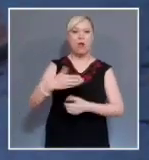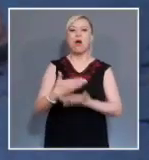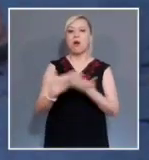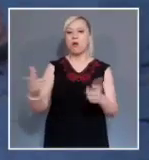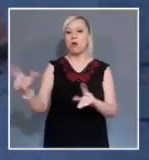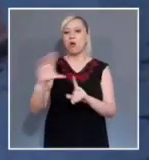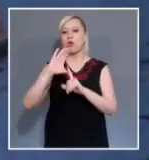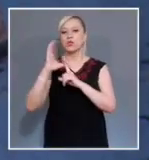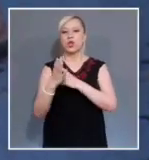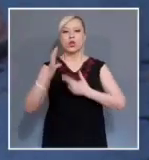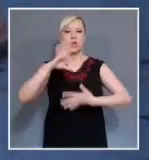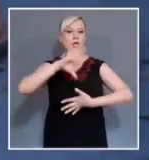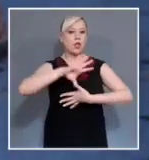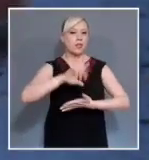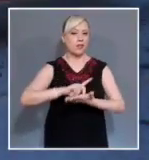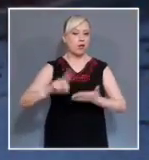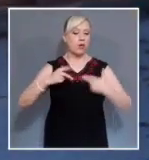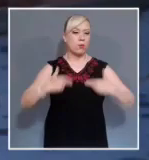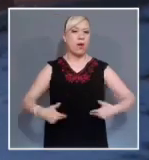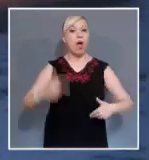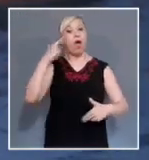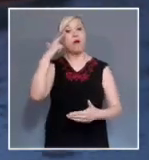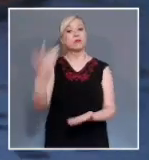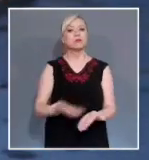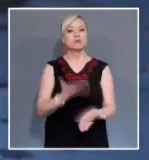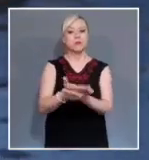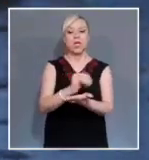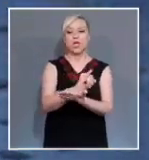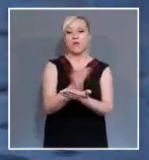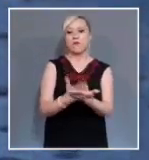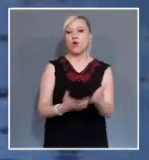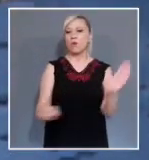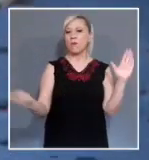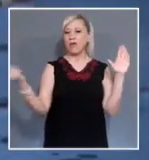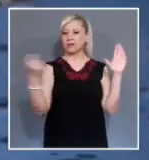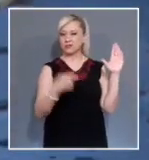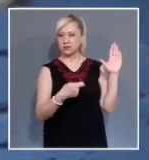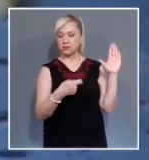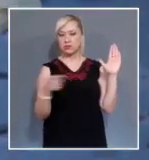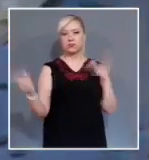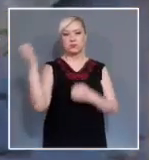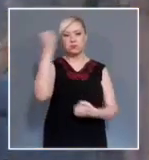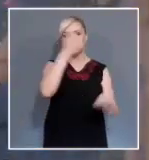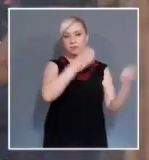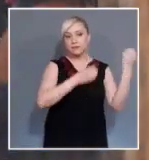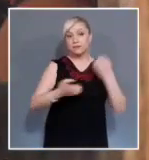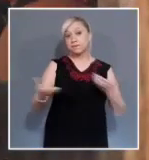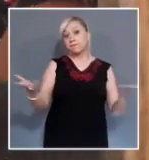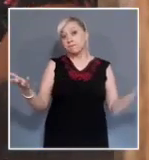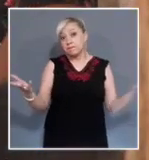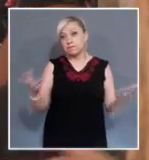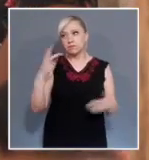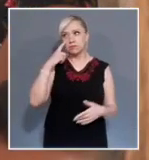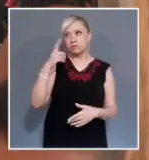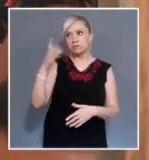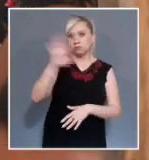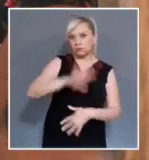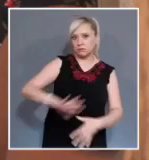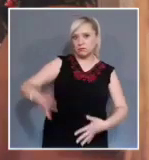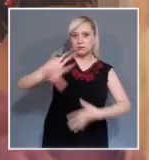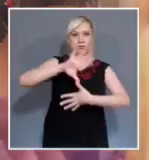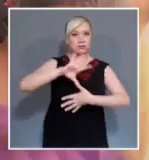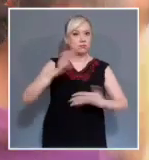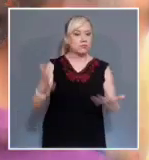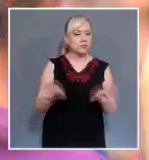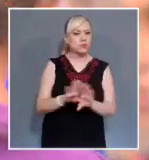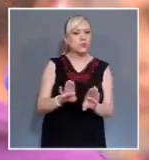Derechos Humanos presentó un informe temático analiza a la luz de los estándares interamericanos la situación de los Derechos